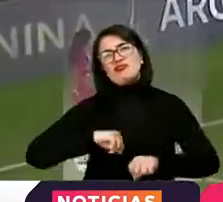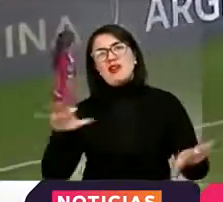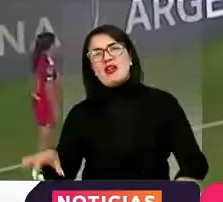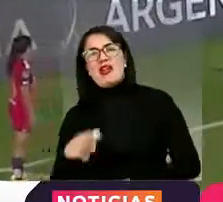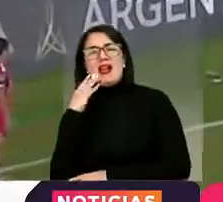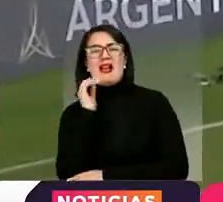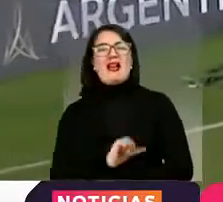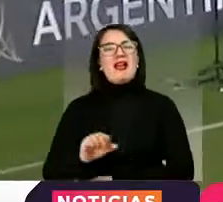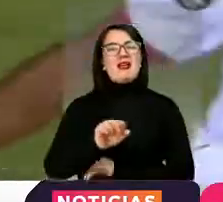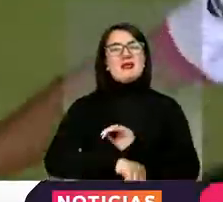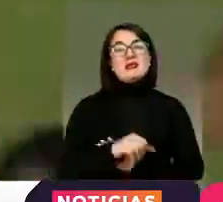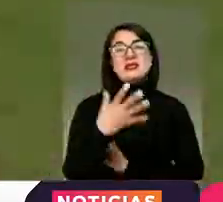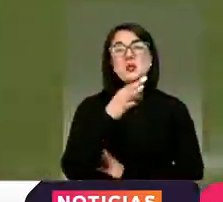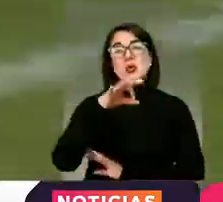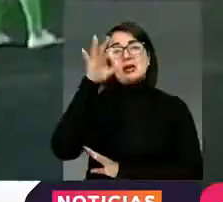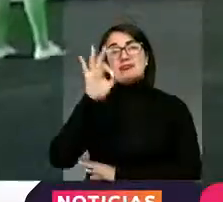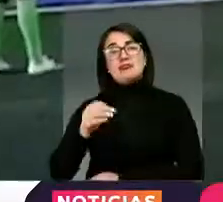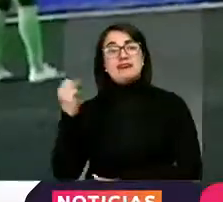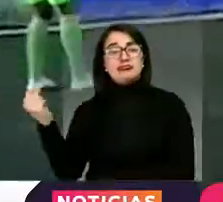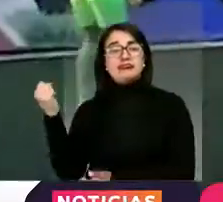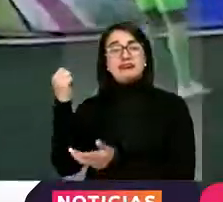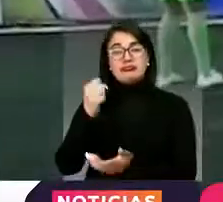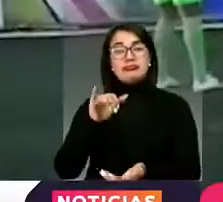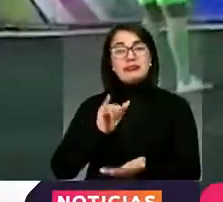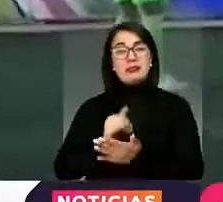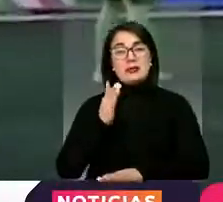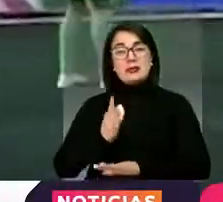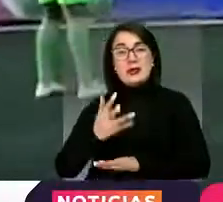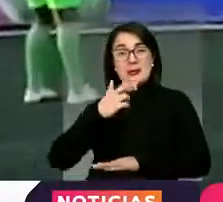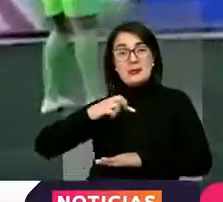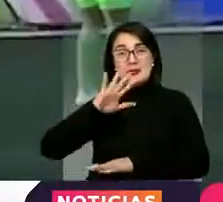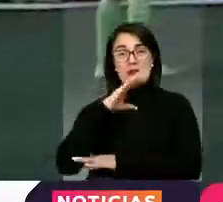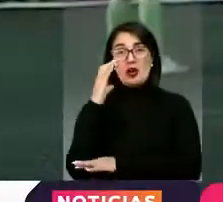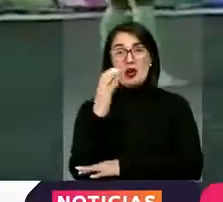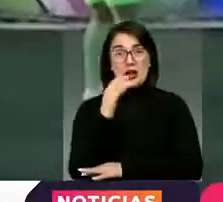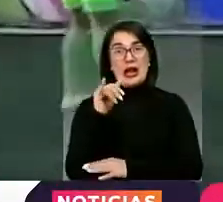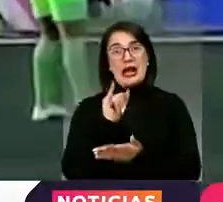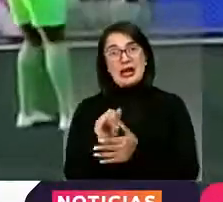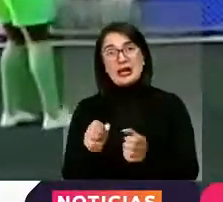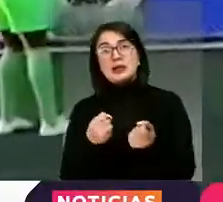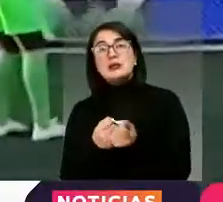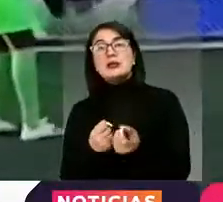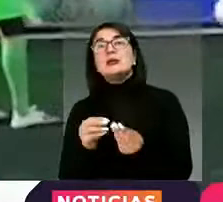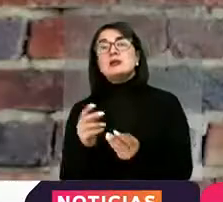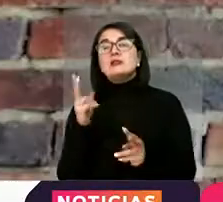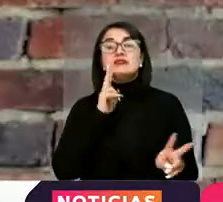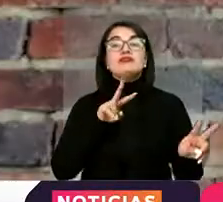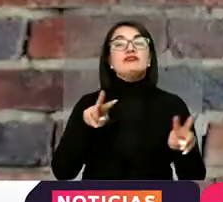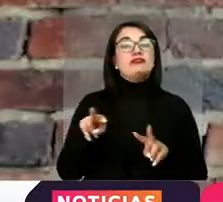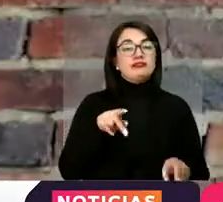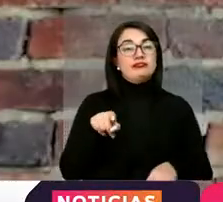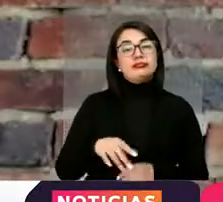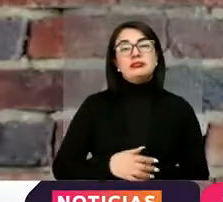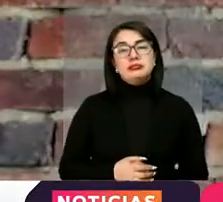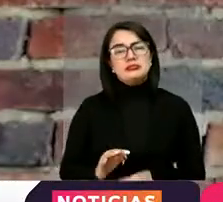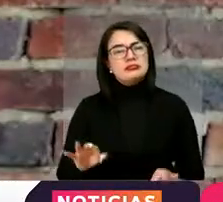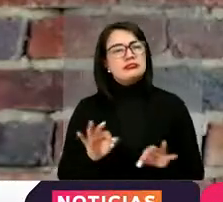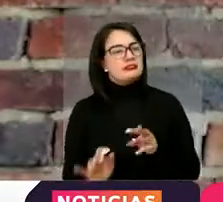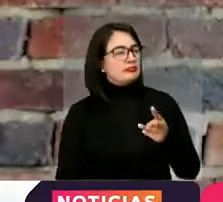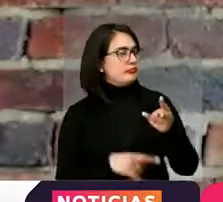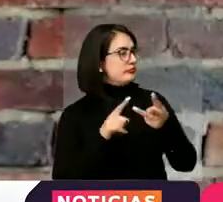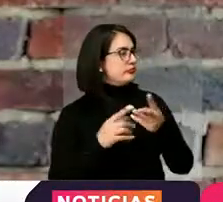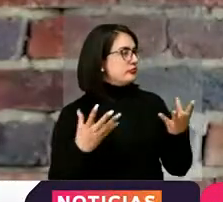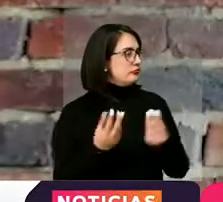será del 50% de lo que se destina al fútbol profesional colombiano y, por supuesto, tendrá veedores. Y lo tercero es que estamos formando